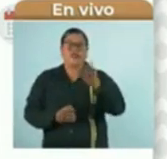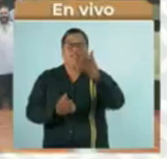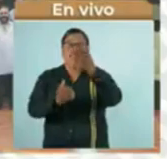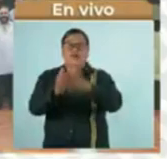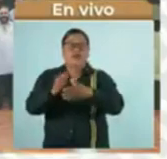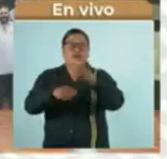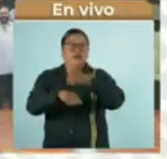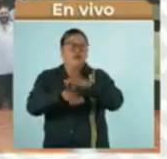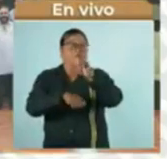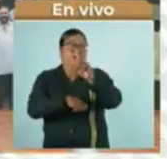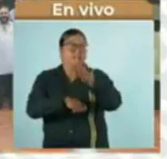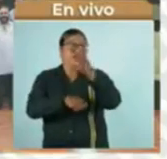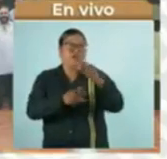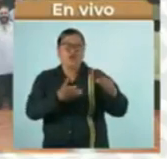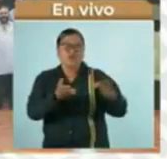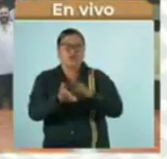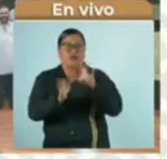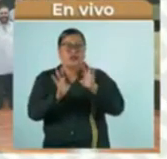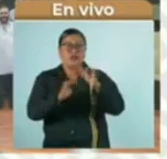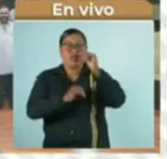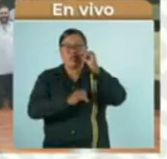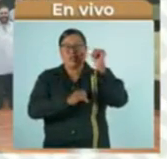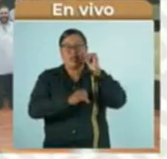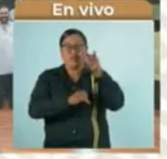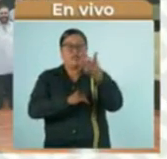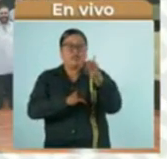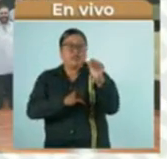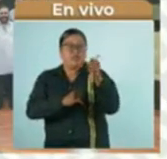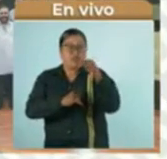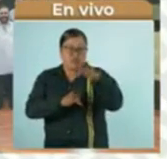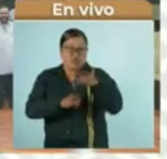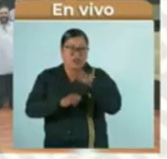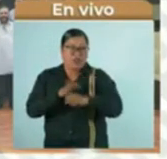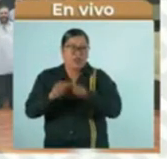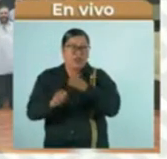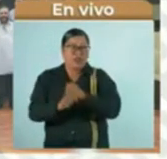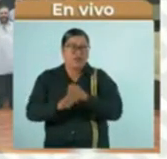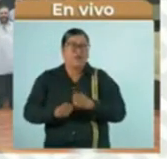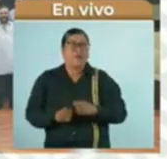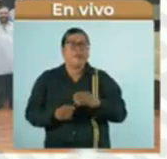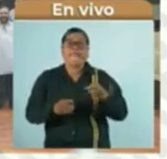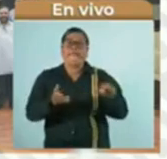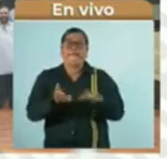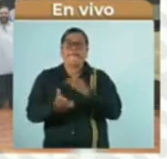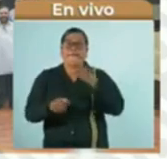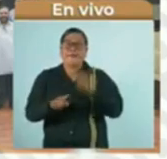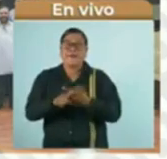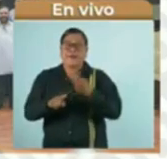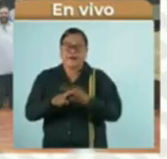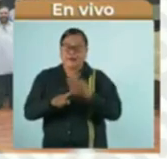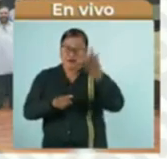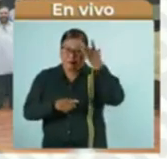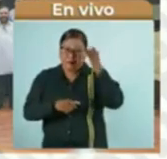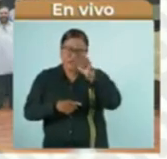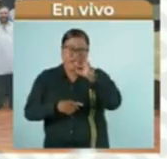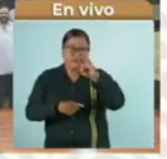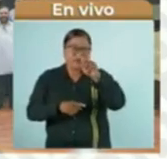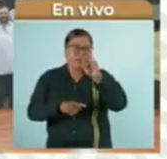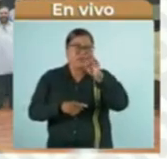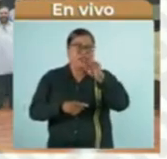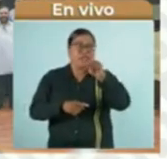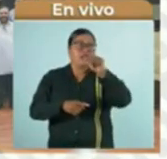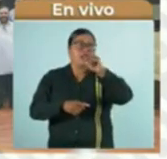número 31 que lo firmamos ayer 7 de agosto de este año entre San Sebastián gilotepec